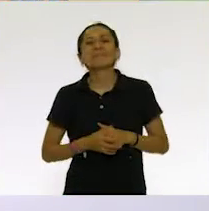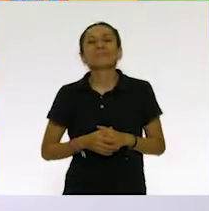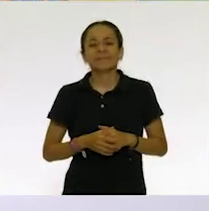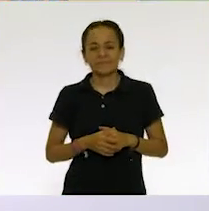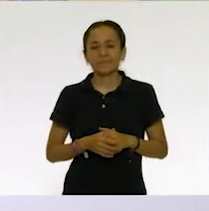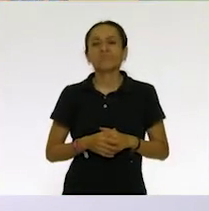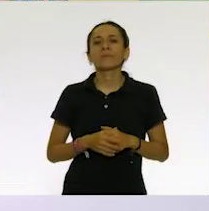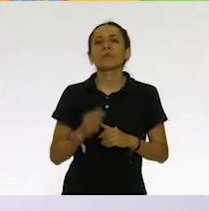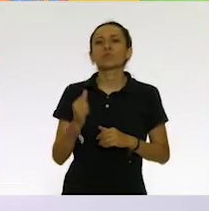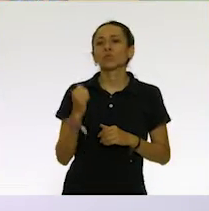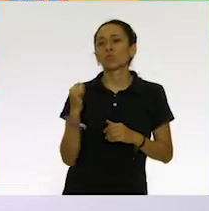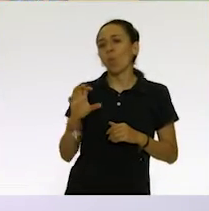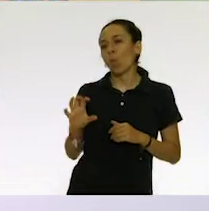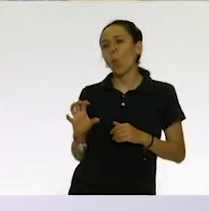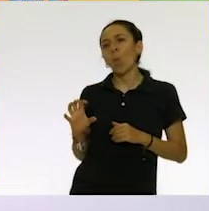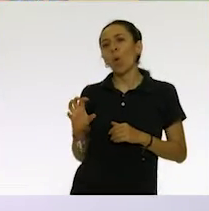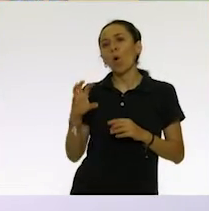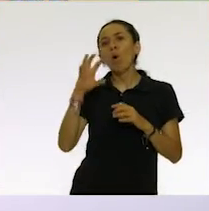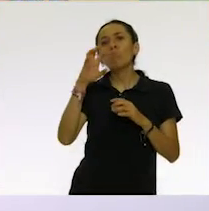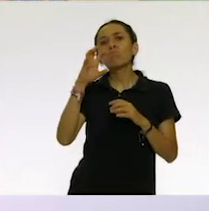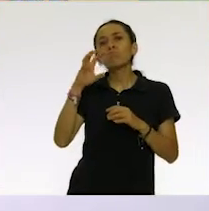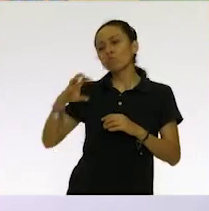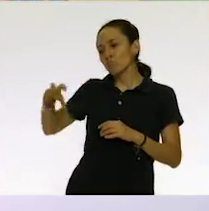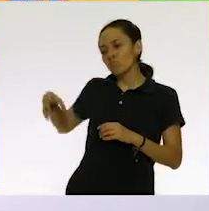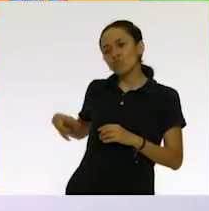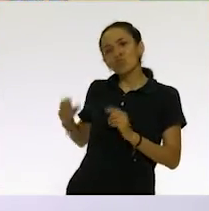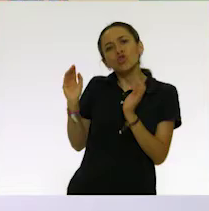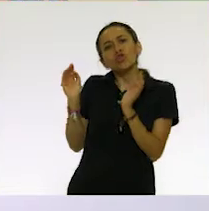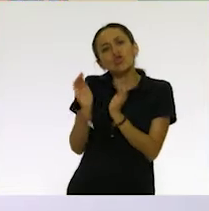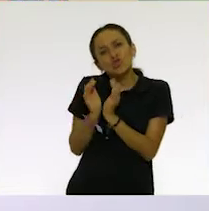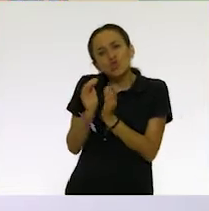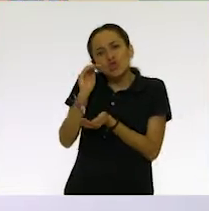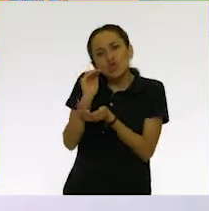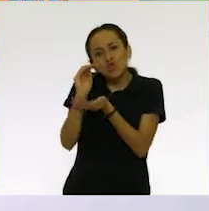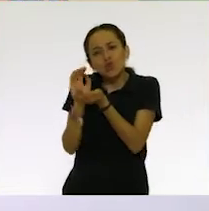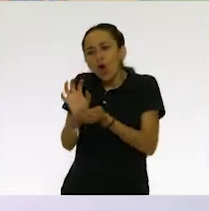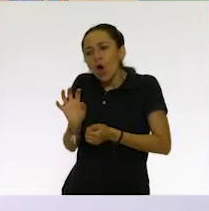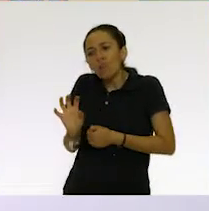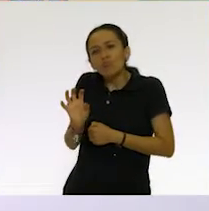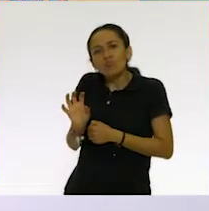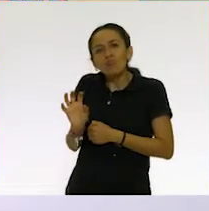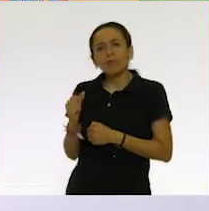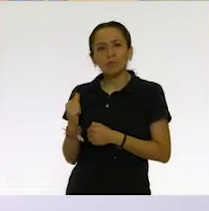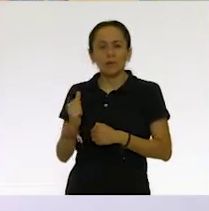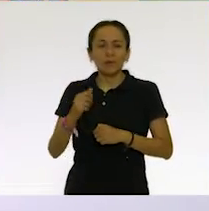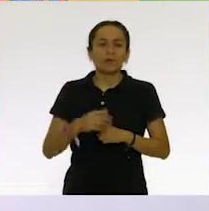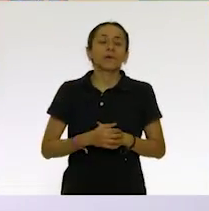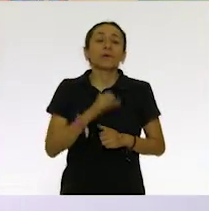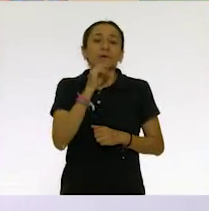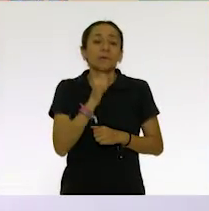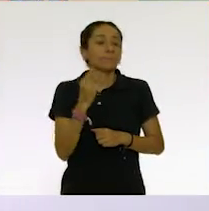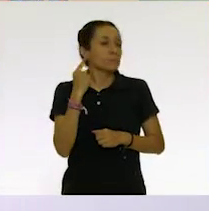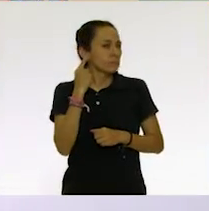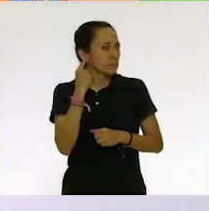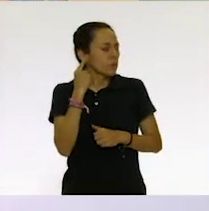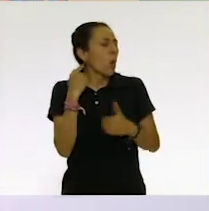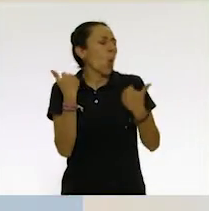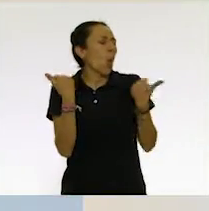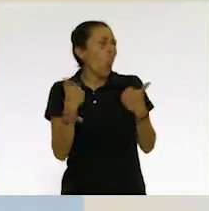Cola pequeña. Su rabito. Y oído muy